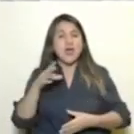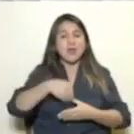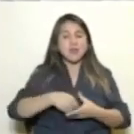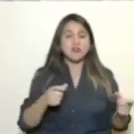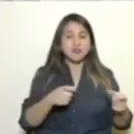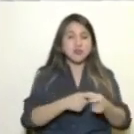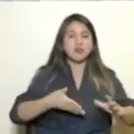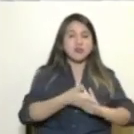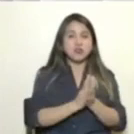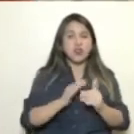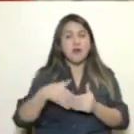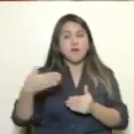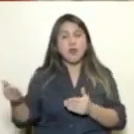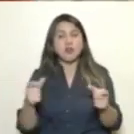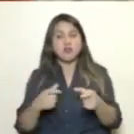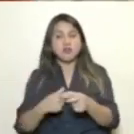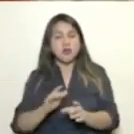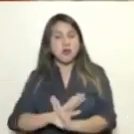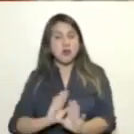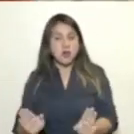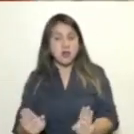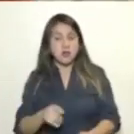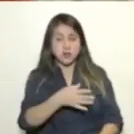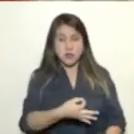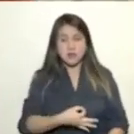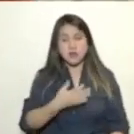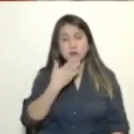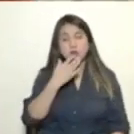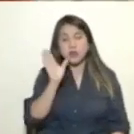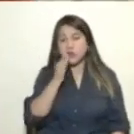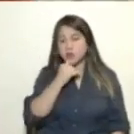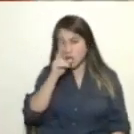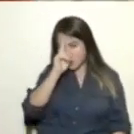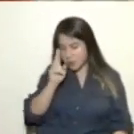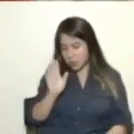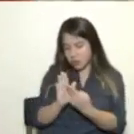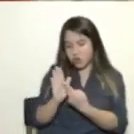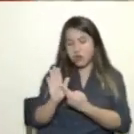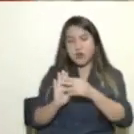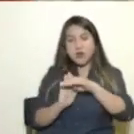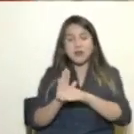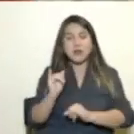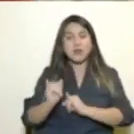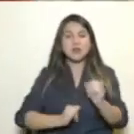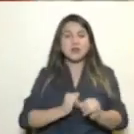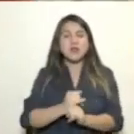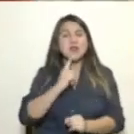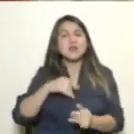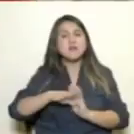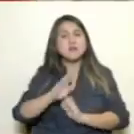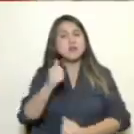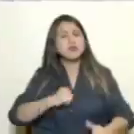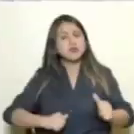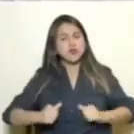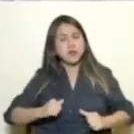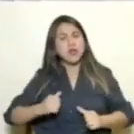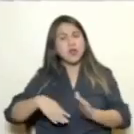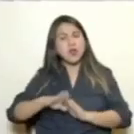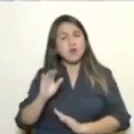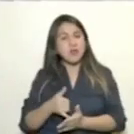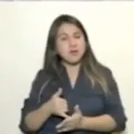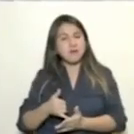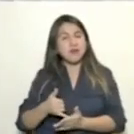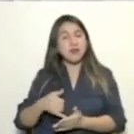del Consejo, nada. Usted ha dicho que cuando no se respetan las reglas, incluso las reglas internacionales, los que más sufren son los más pobres. O los más